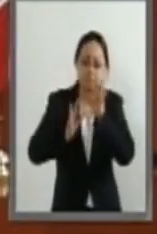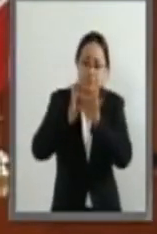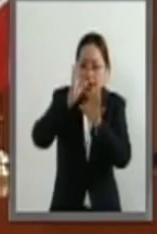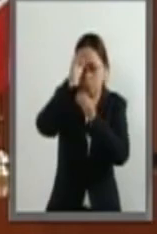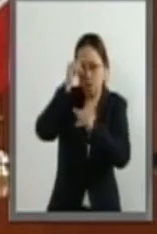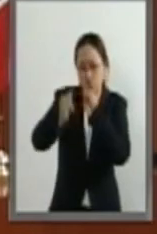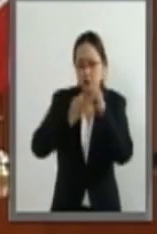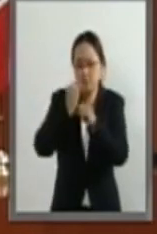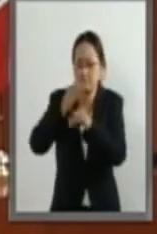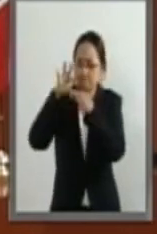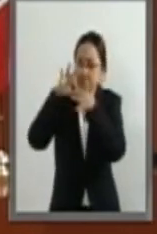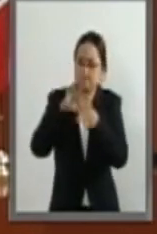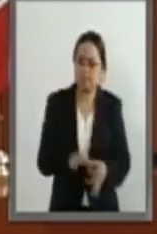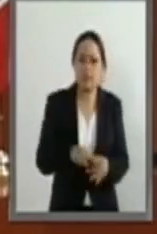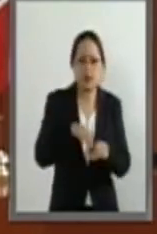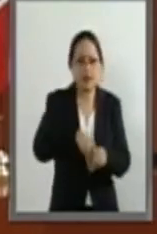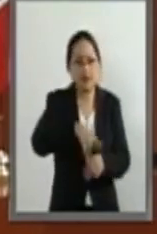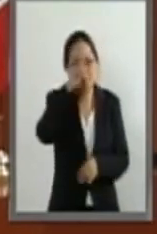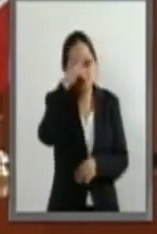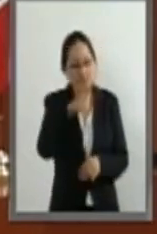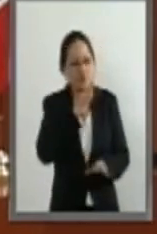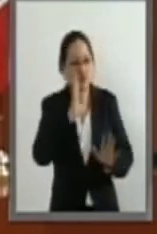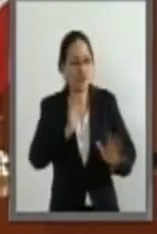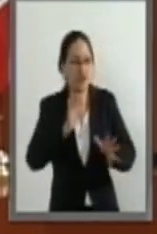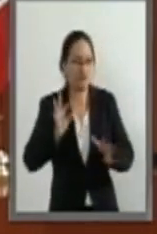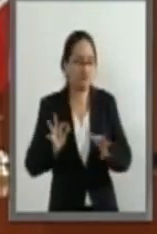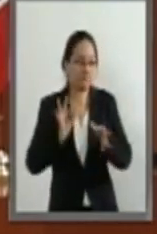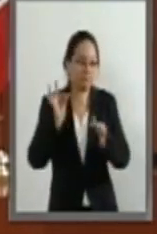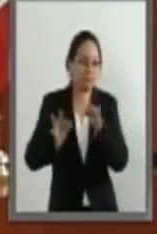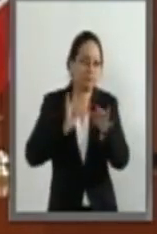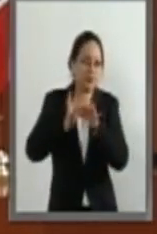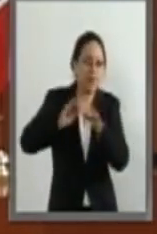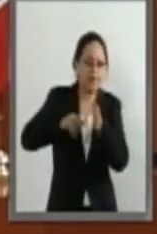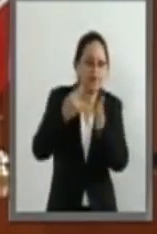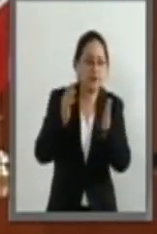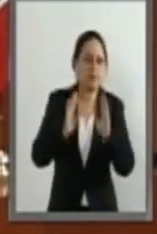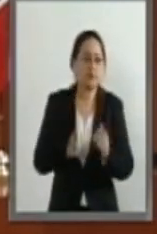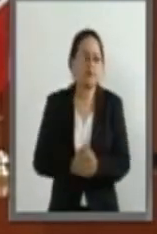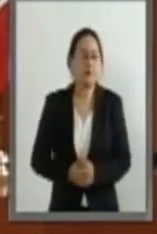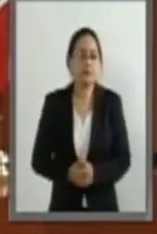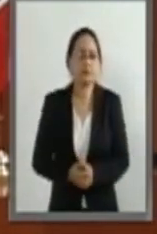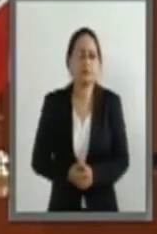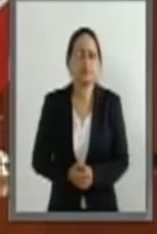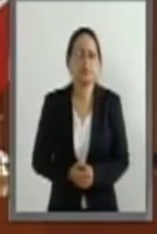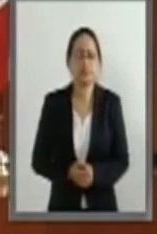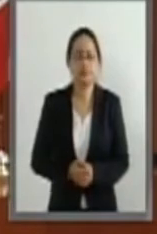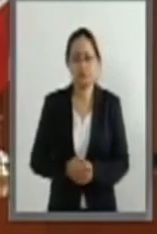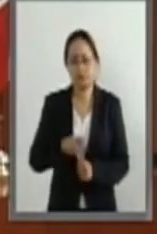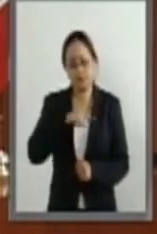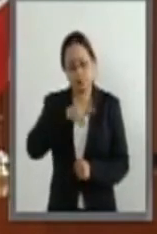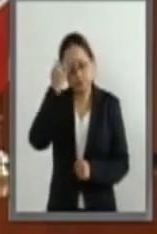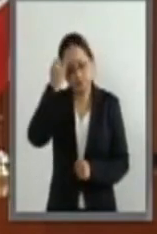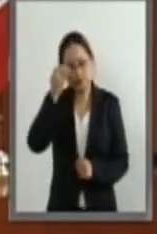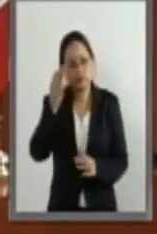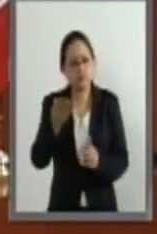tratados internacionales de los que México sea parte. Hasta aquí la